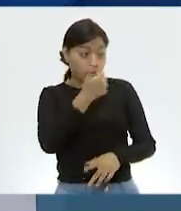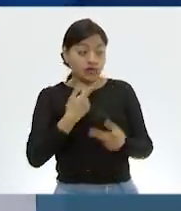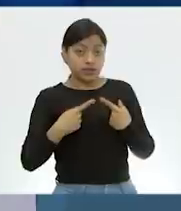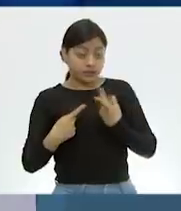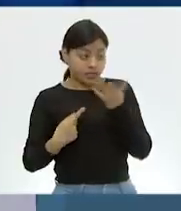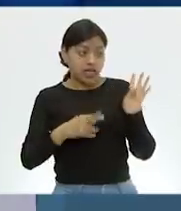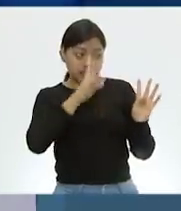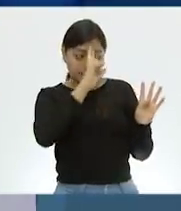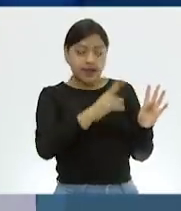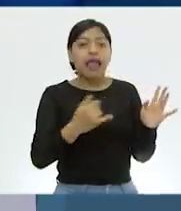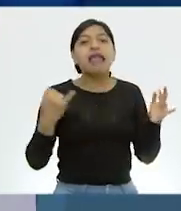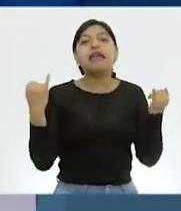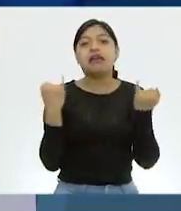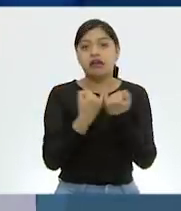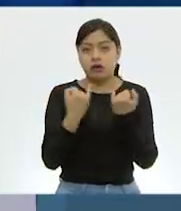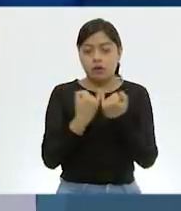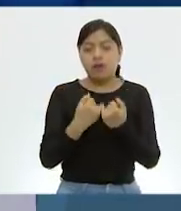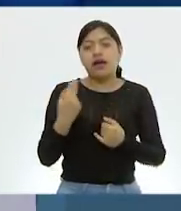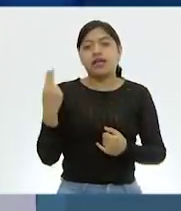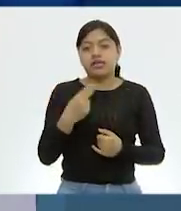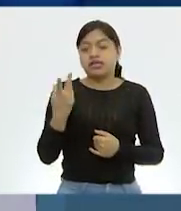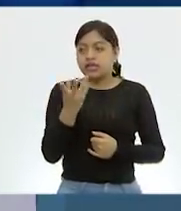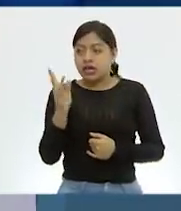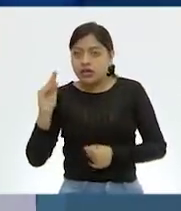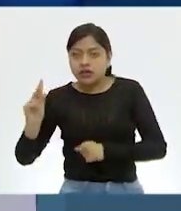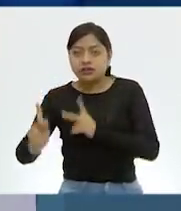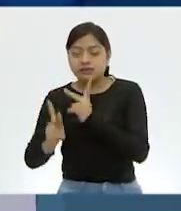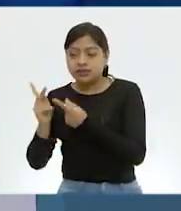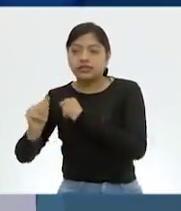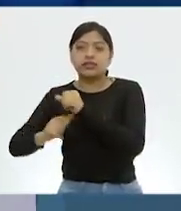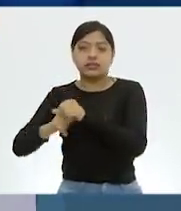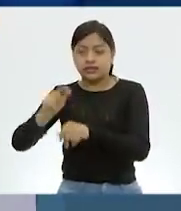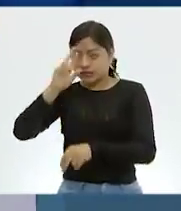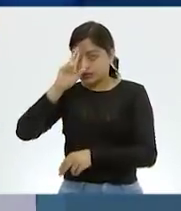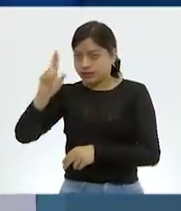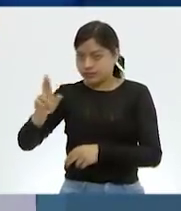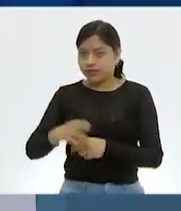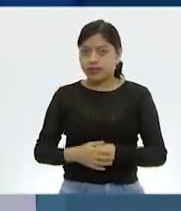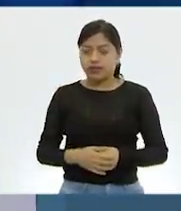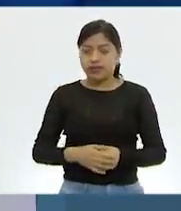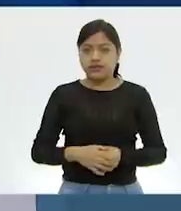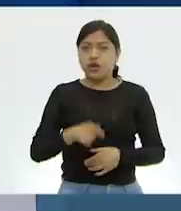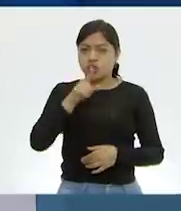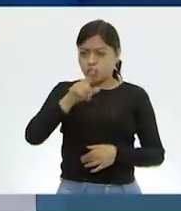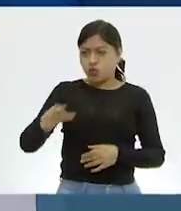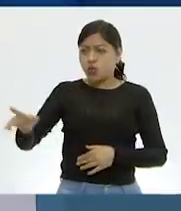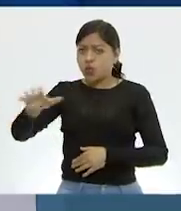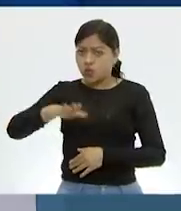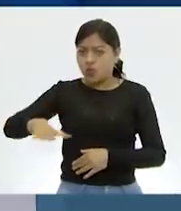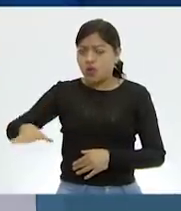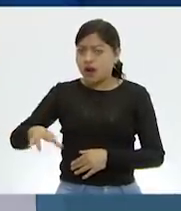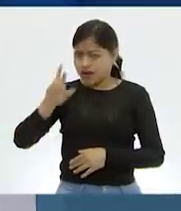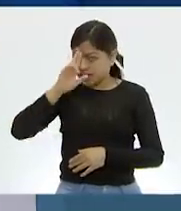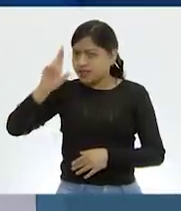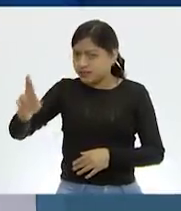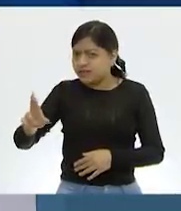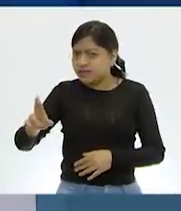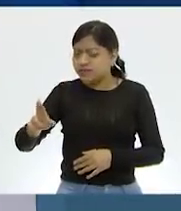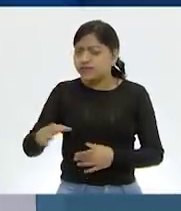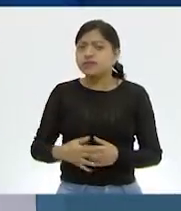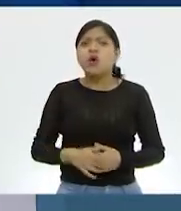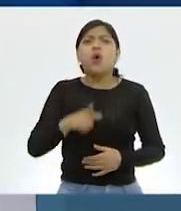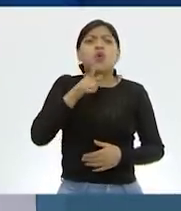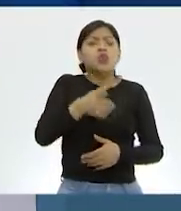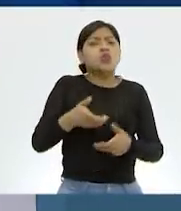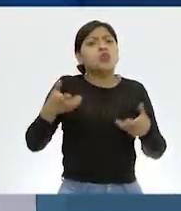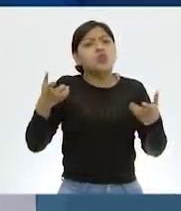demás, ¿respetamos a los demás seres vivos que nos rodean? ¿Respetamos su hábitat? ¿Qué estamos haciendo